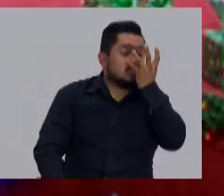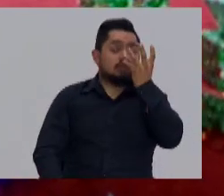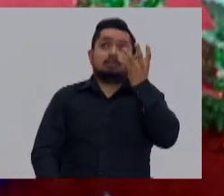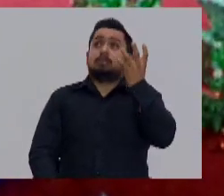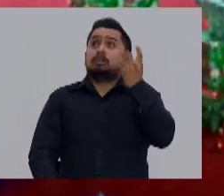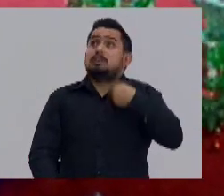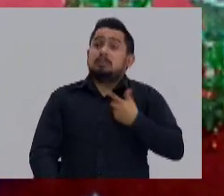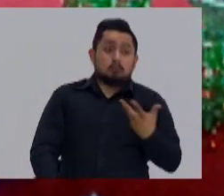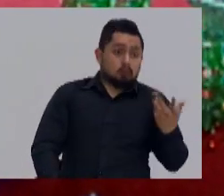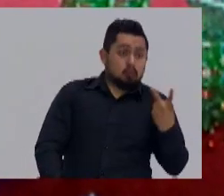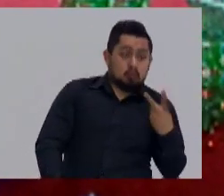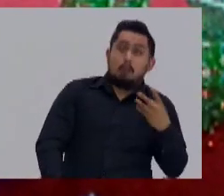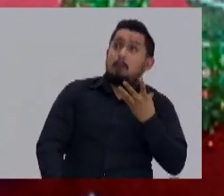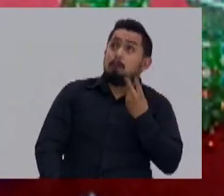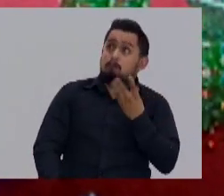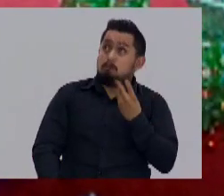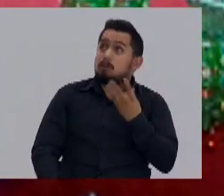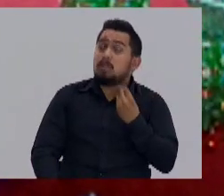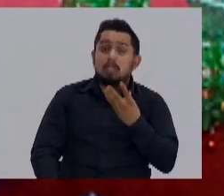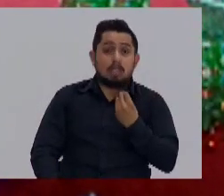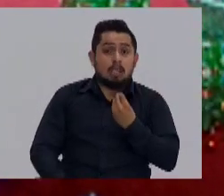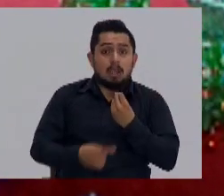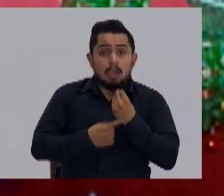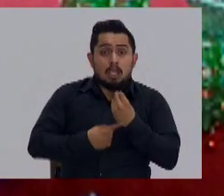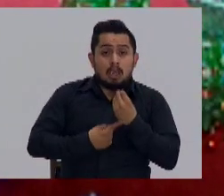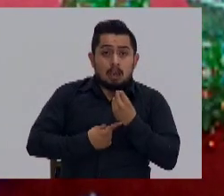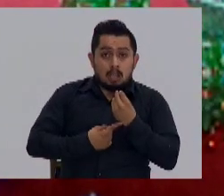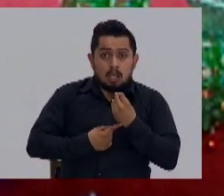tuvimos miedo, el ingreso.